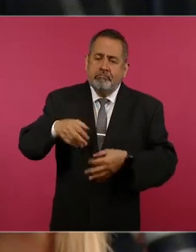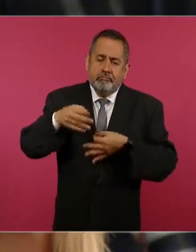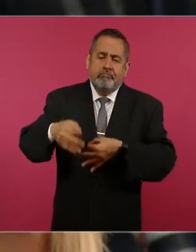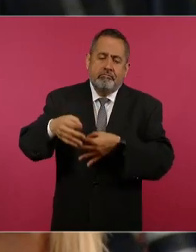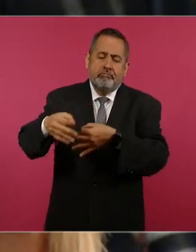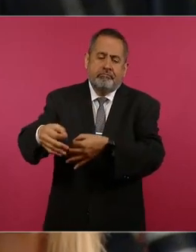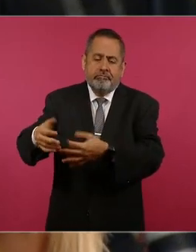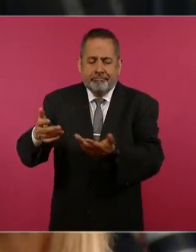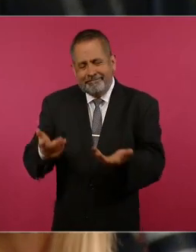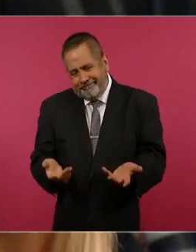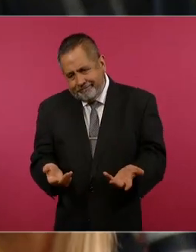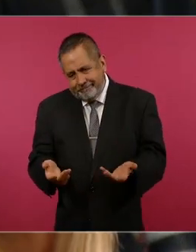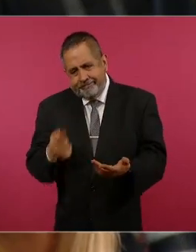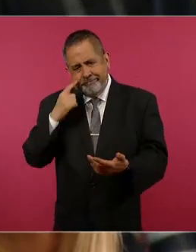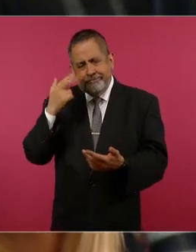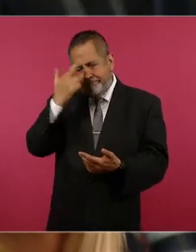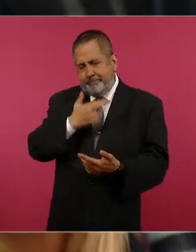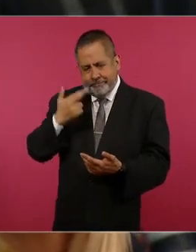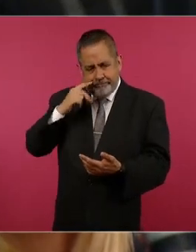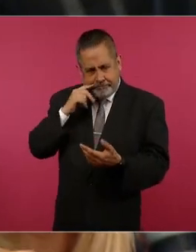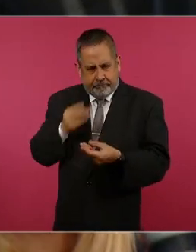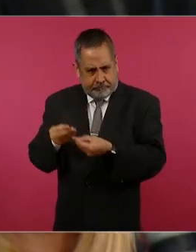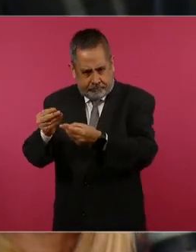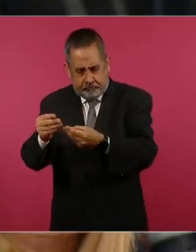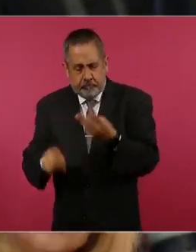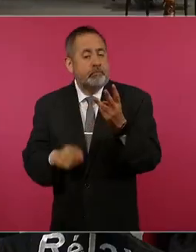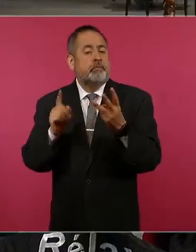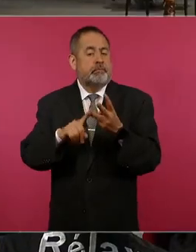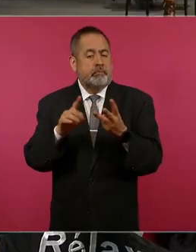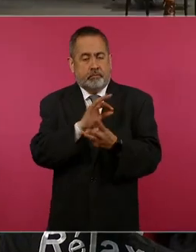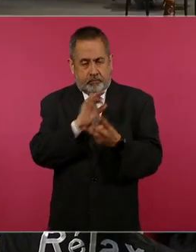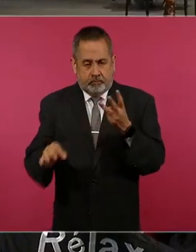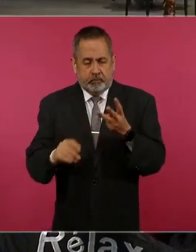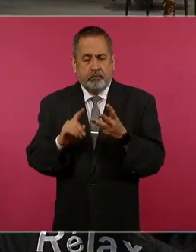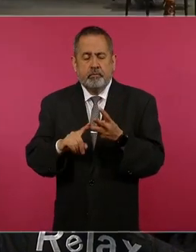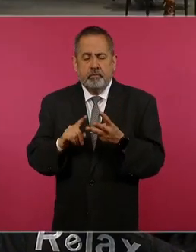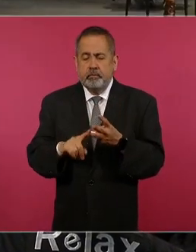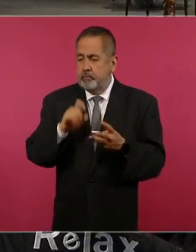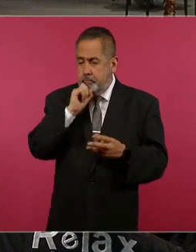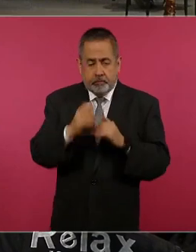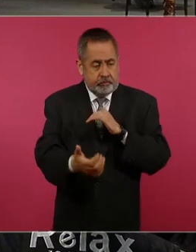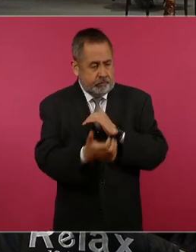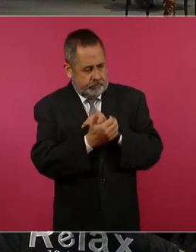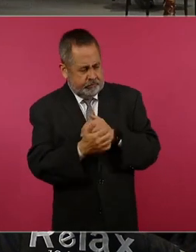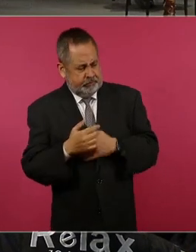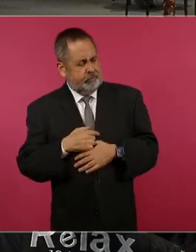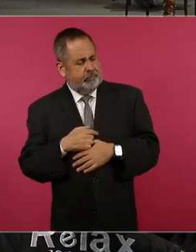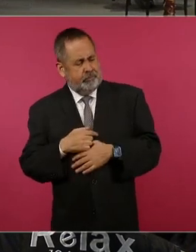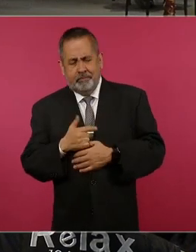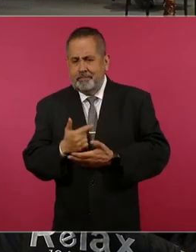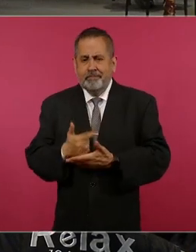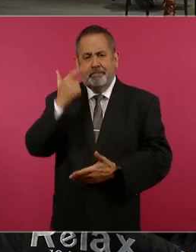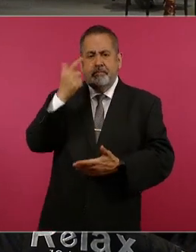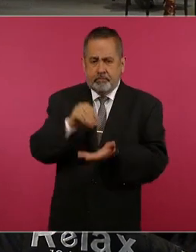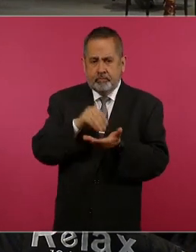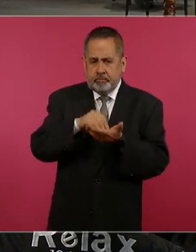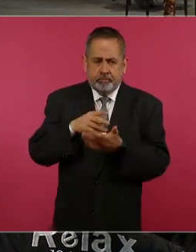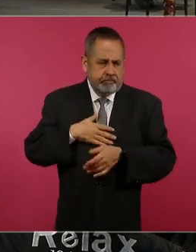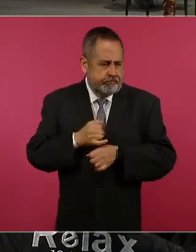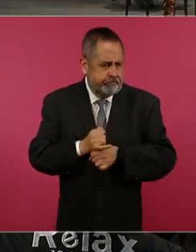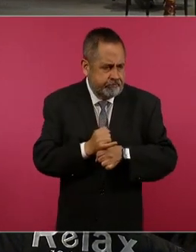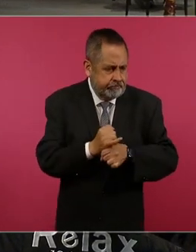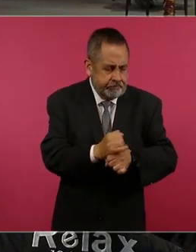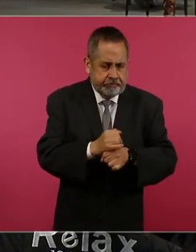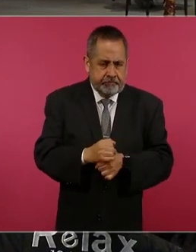también revisar. Y por último preguntarle si tienen el caso, que también se nos ha parecido bastante grave, seguimos recabando información.